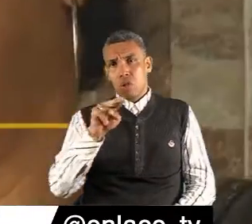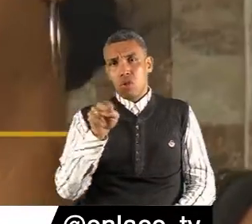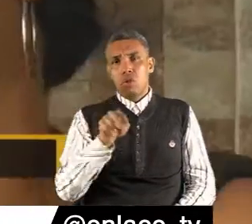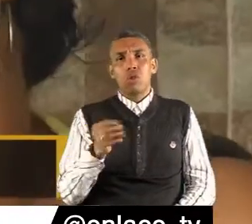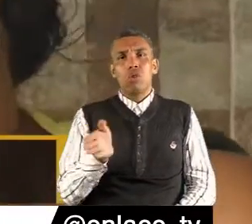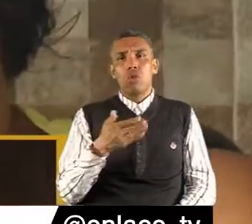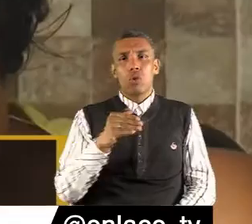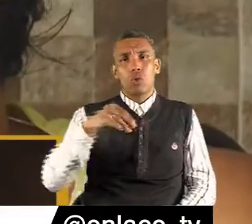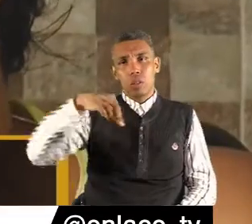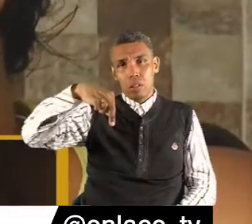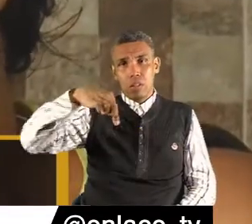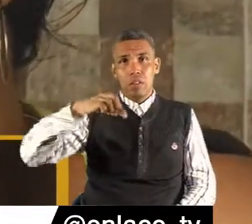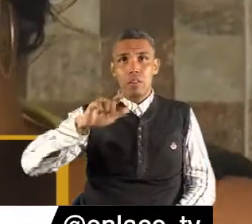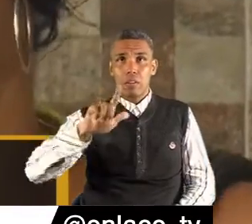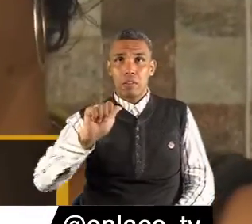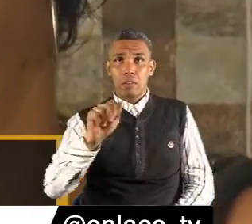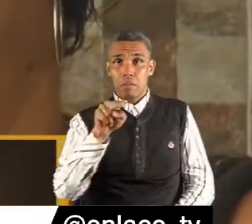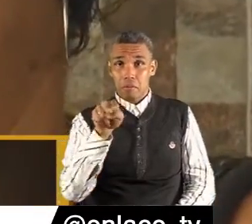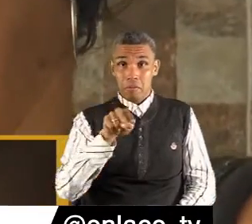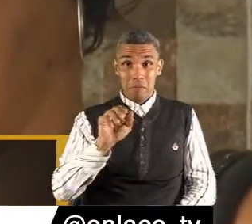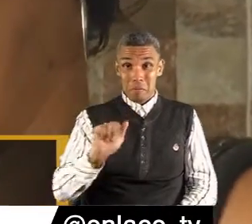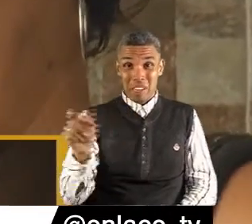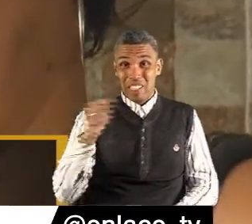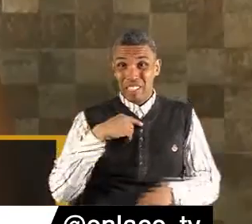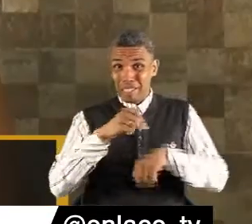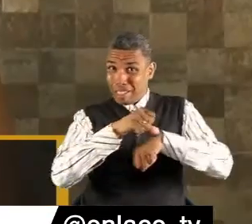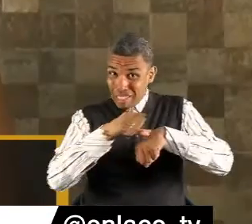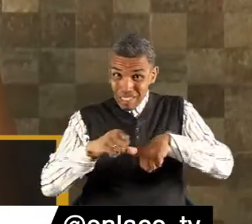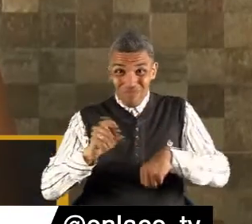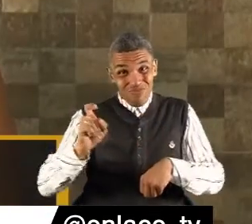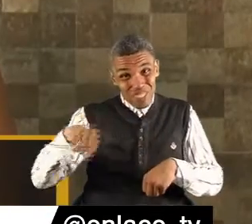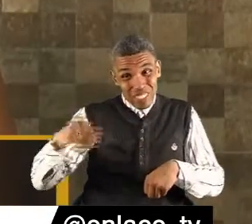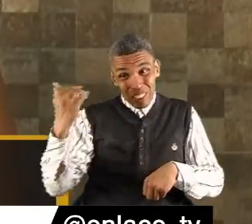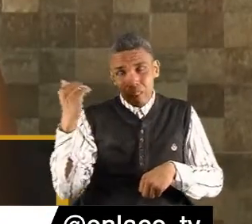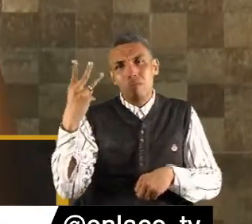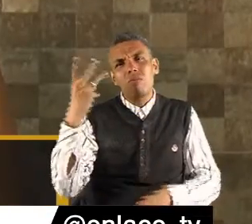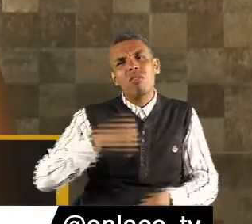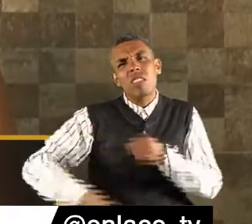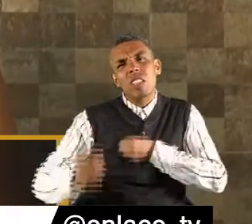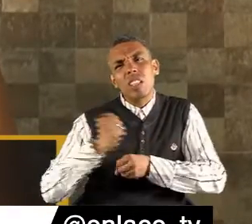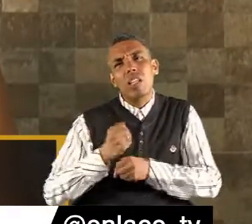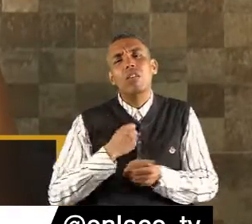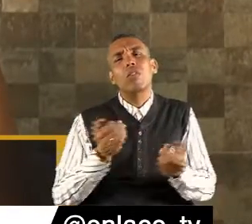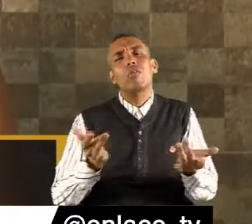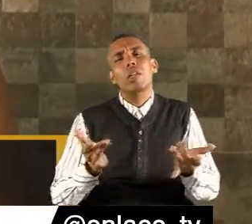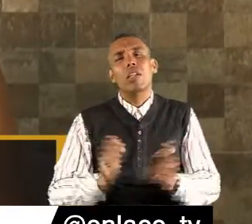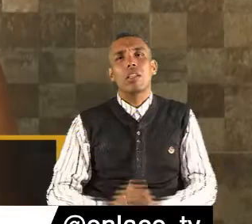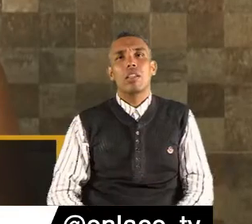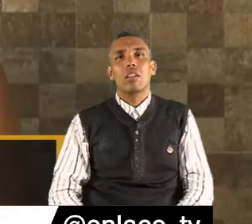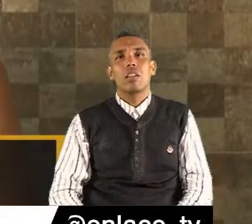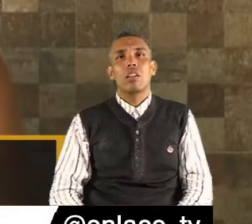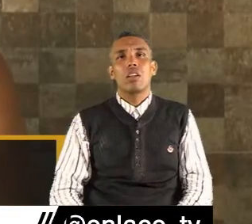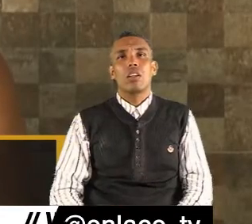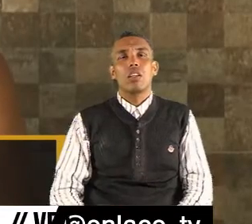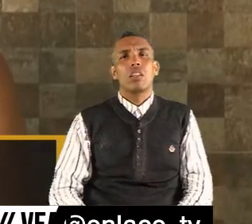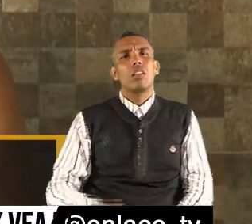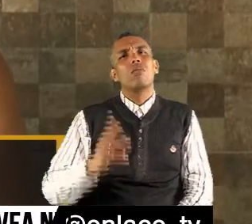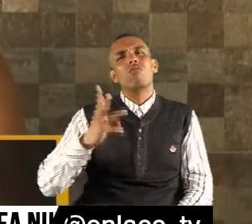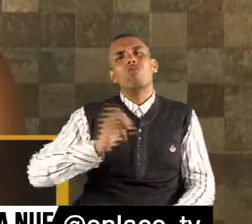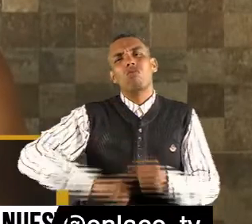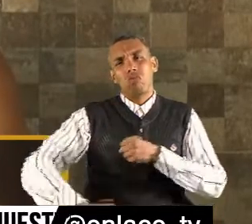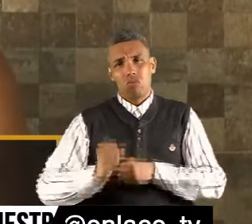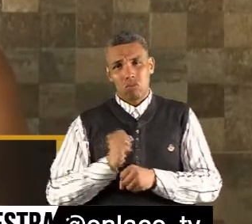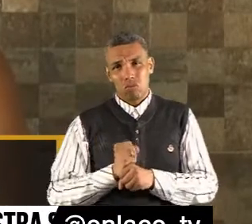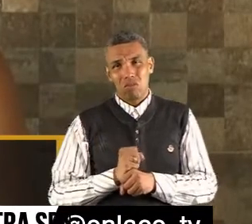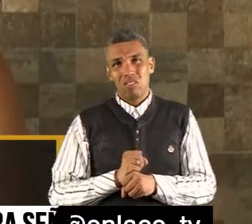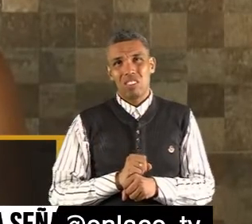su EPS Café Salud 2 cirugías ordenadas hace 3 años. Hace 3 años tengo un tumor en la